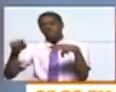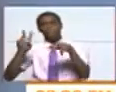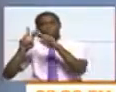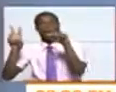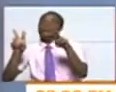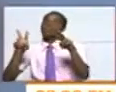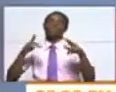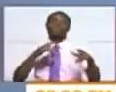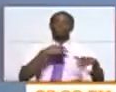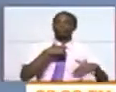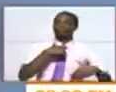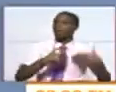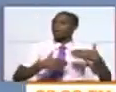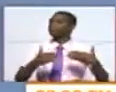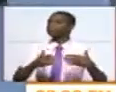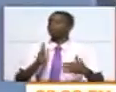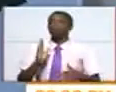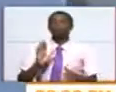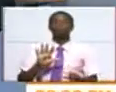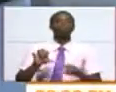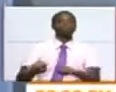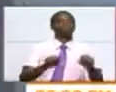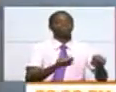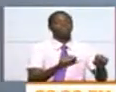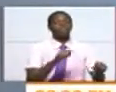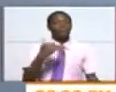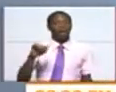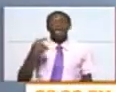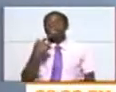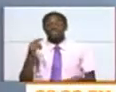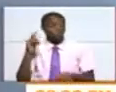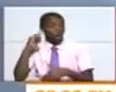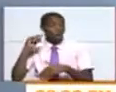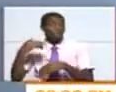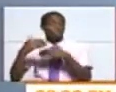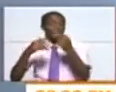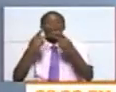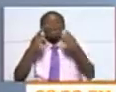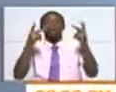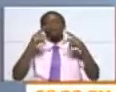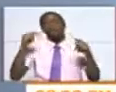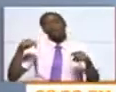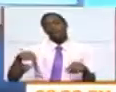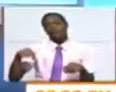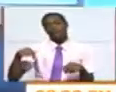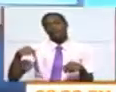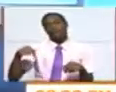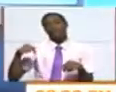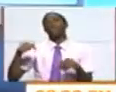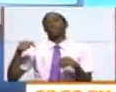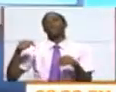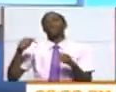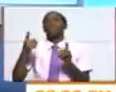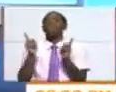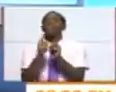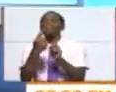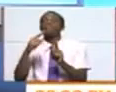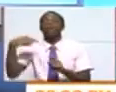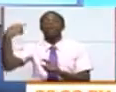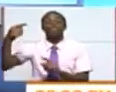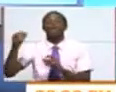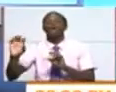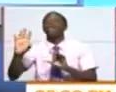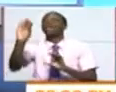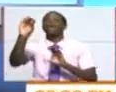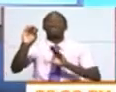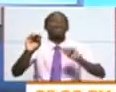Y cuando se levantan voces, que se están levantando voces, mañana vamos a mostrar algunas, hoy solamente una porque ya no nos queda más tiempo. Cuando por casualidad